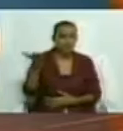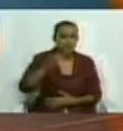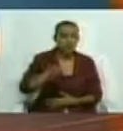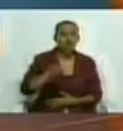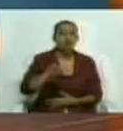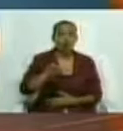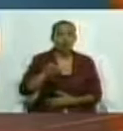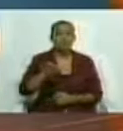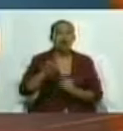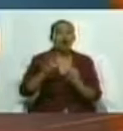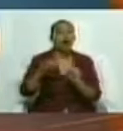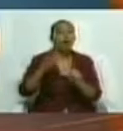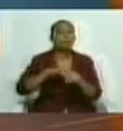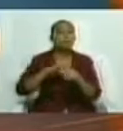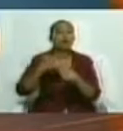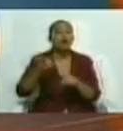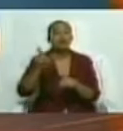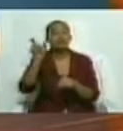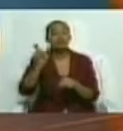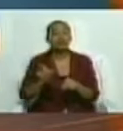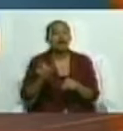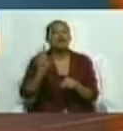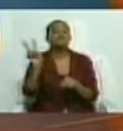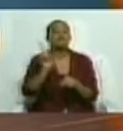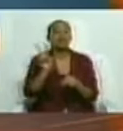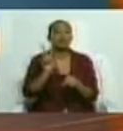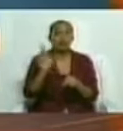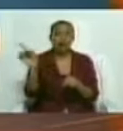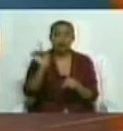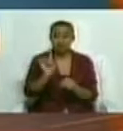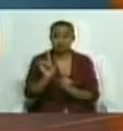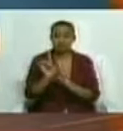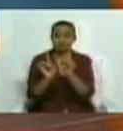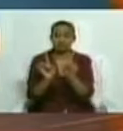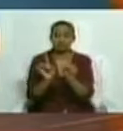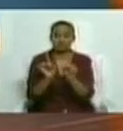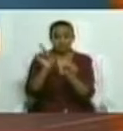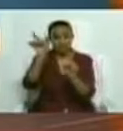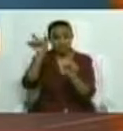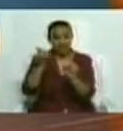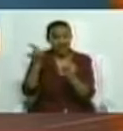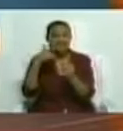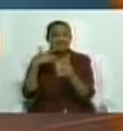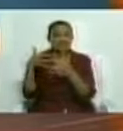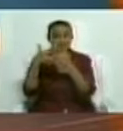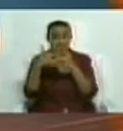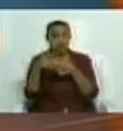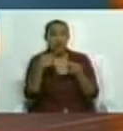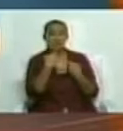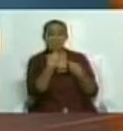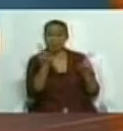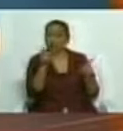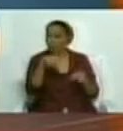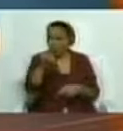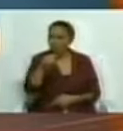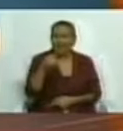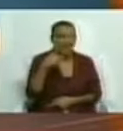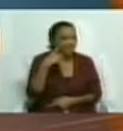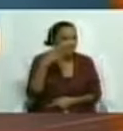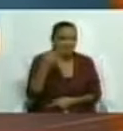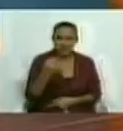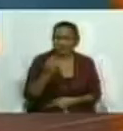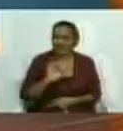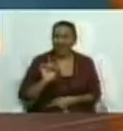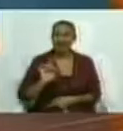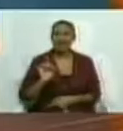venezolano estos dos parlamentarios han pretendido decir no lo van a creer ustedes que fue cometido por